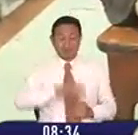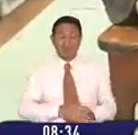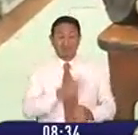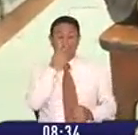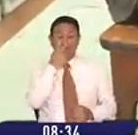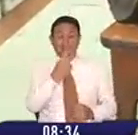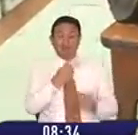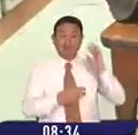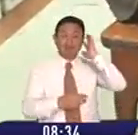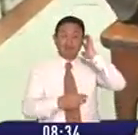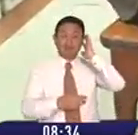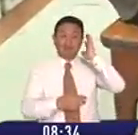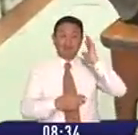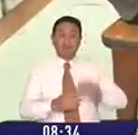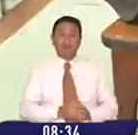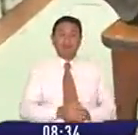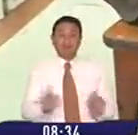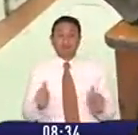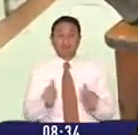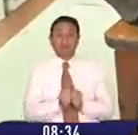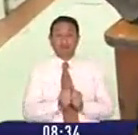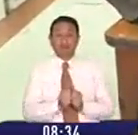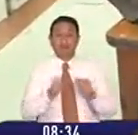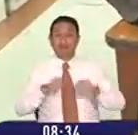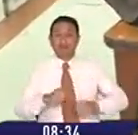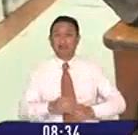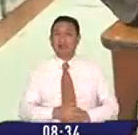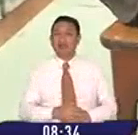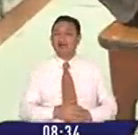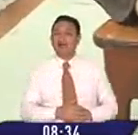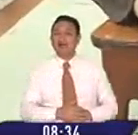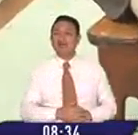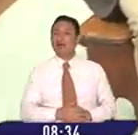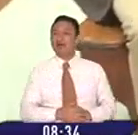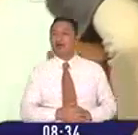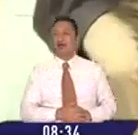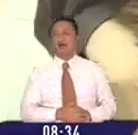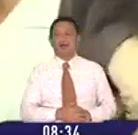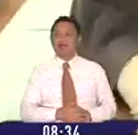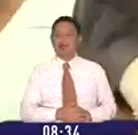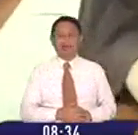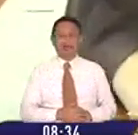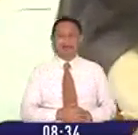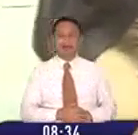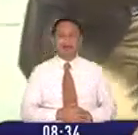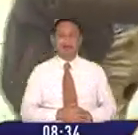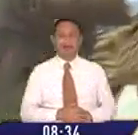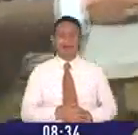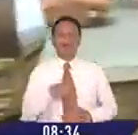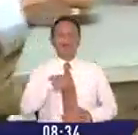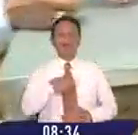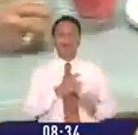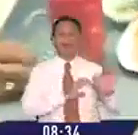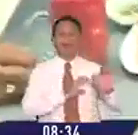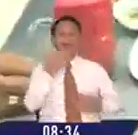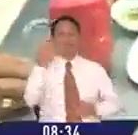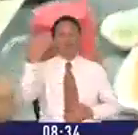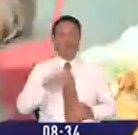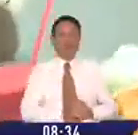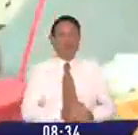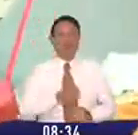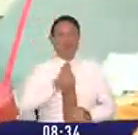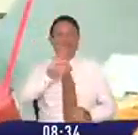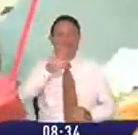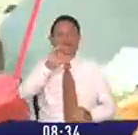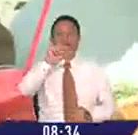estoy muy bien acompañada y con un plato de hornado tremendo porque me acaban de invitar a desayunar. Conversamos inmediatamente con Fabián Isa,